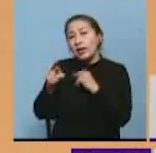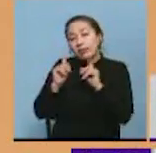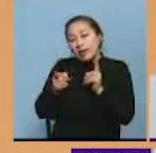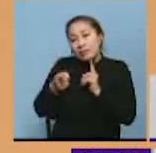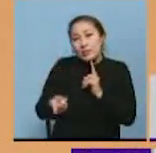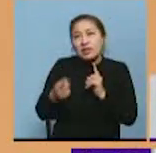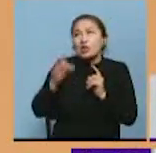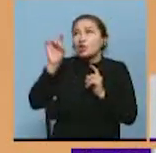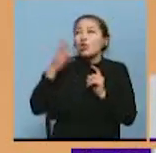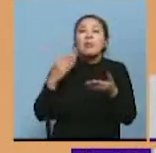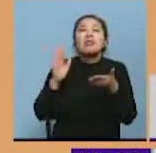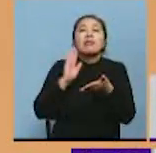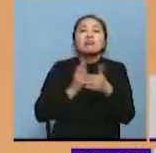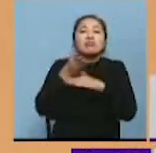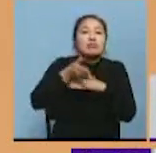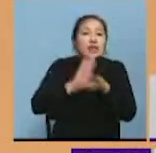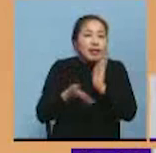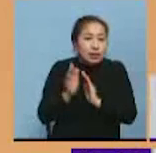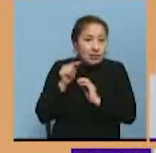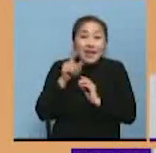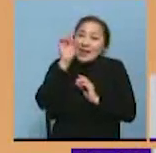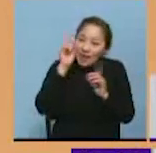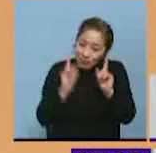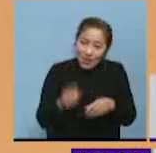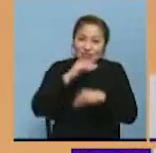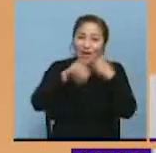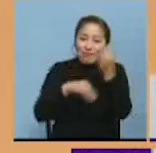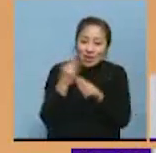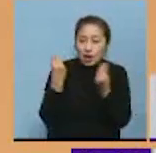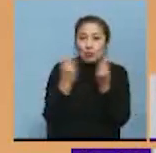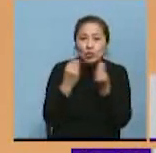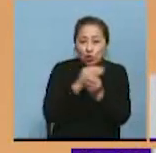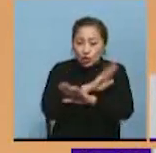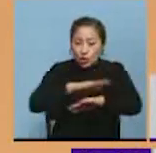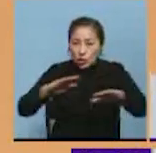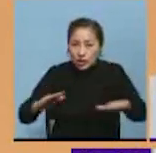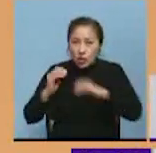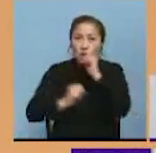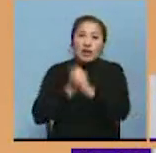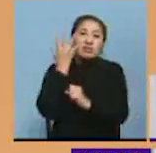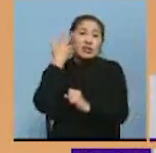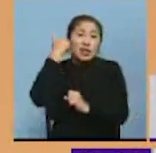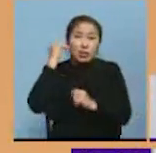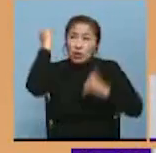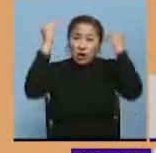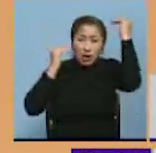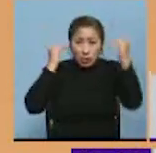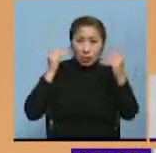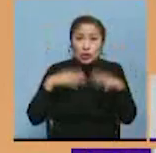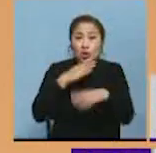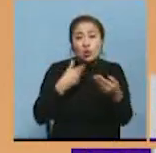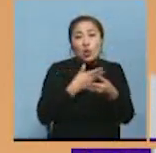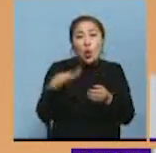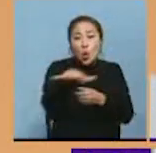que ver, no solo que es libre y gratuito, sino que es familiar. Uno ve mucha familia, van desde los niños hasta los abuelos, son espacios